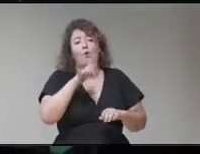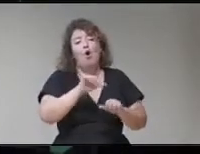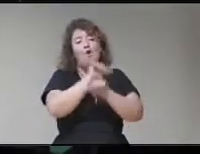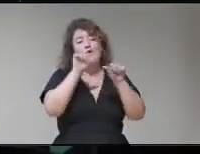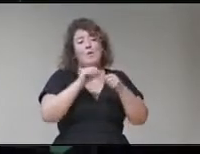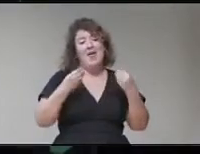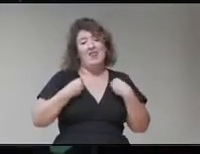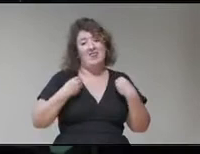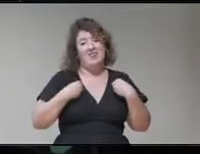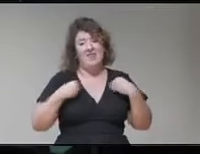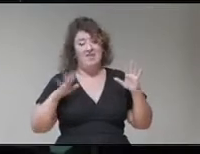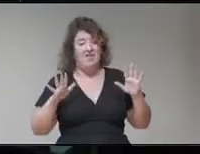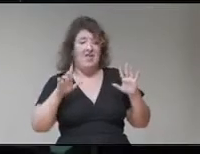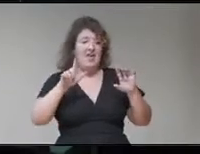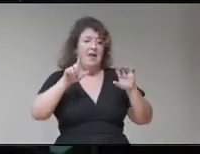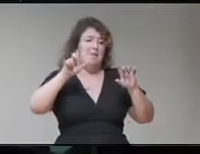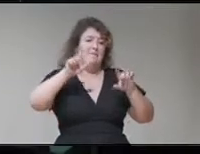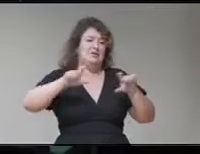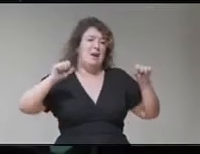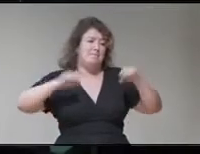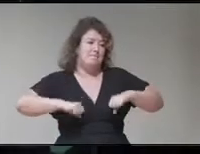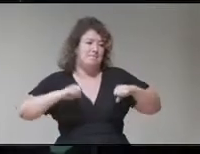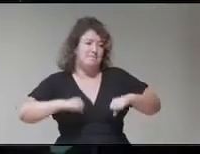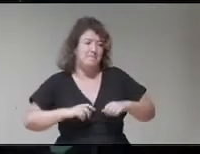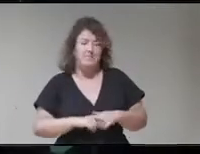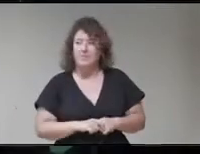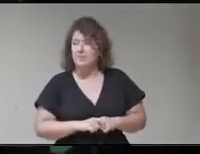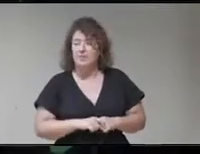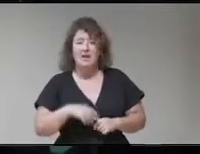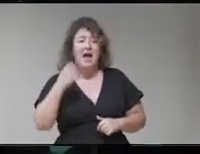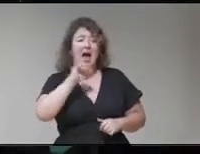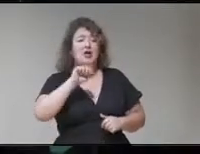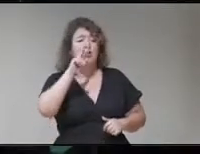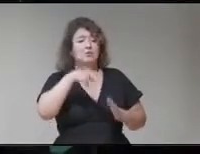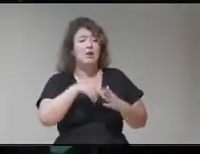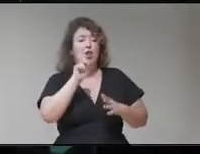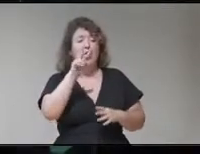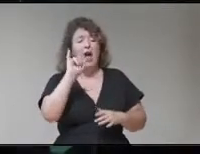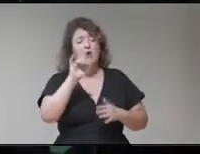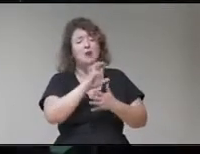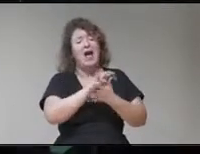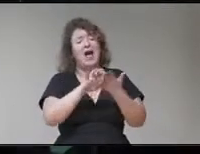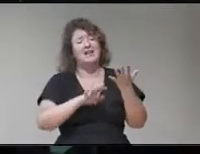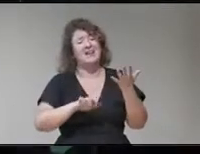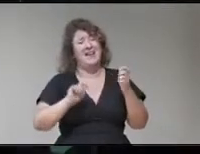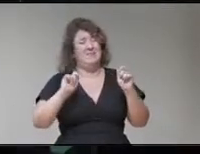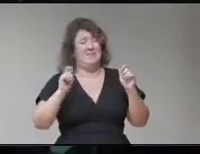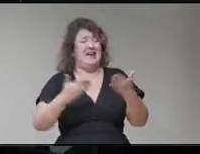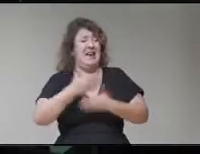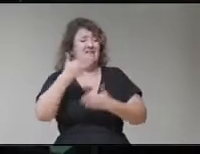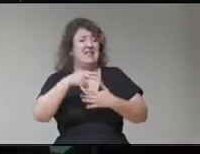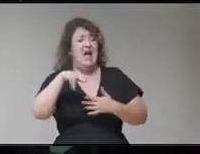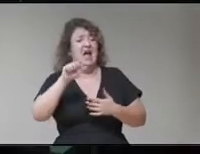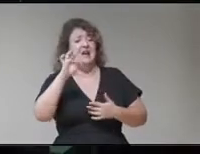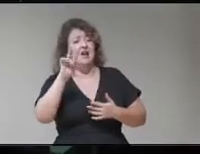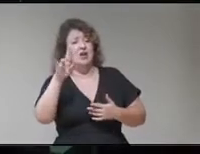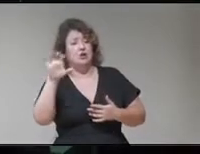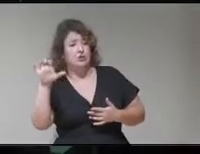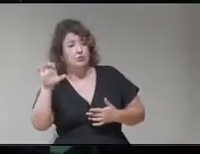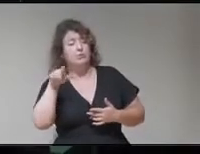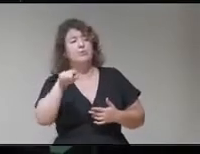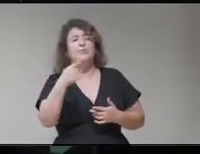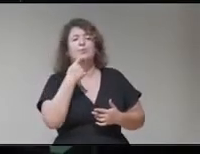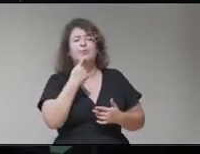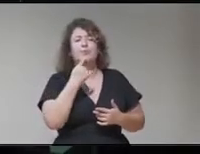poco aberrante de las personas mayores. Resulta, en el año 2012 se publicó un artículo en Nature en el cual se miraba